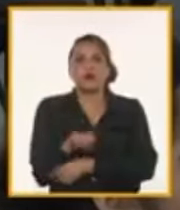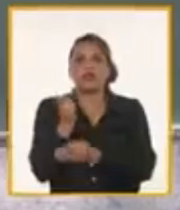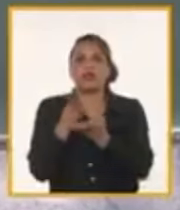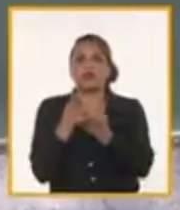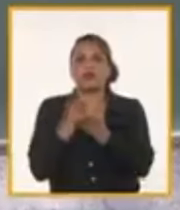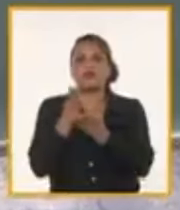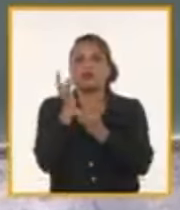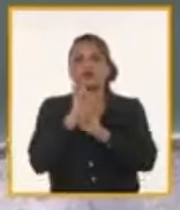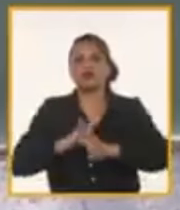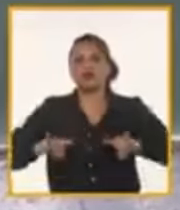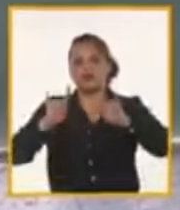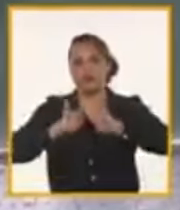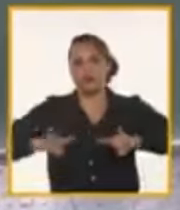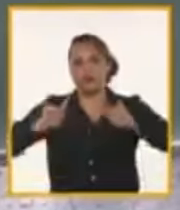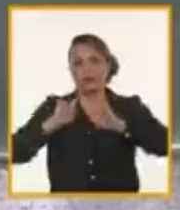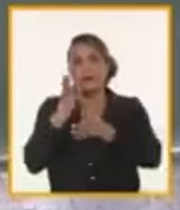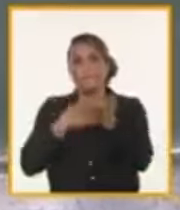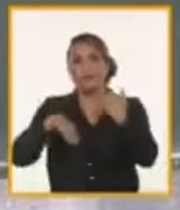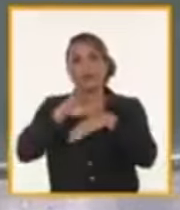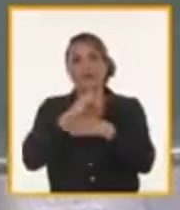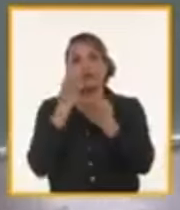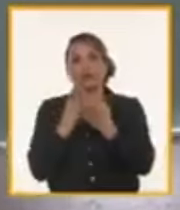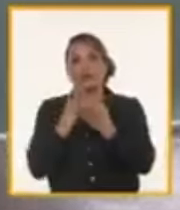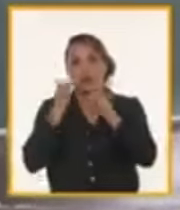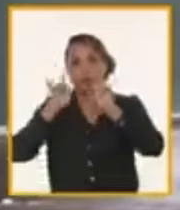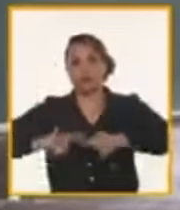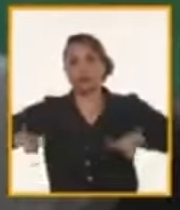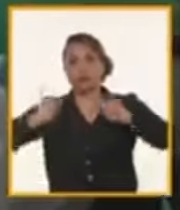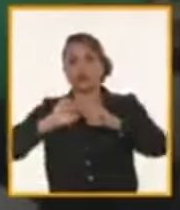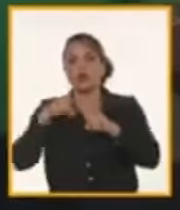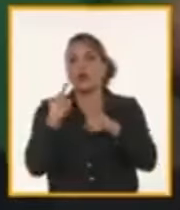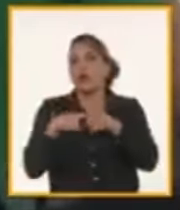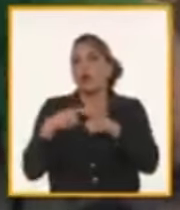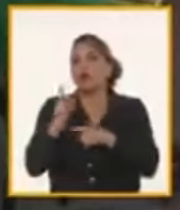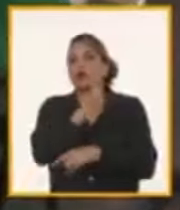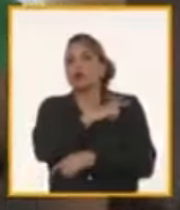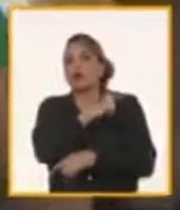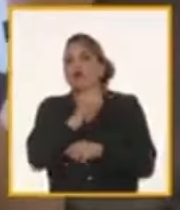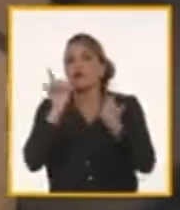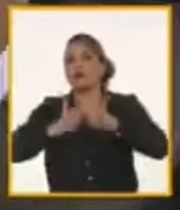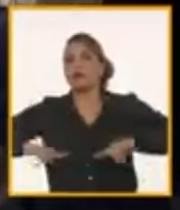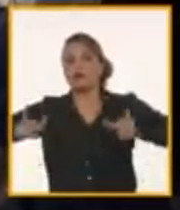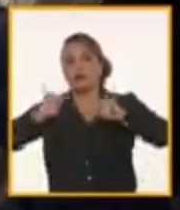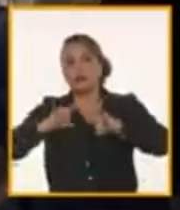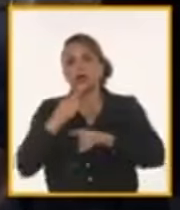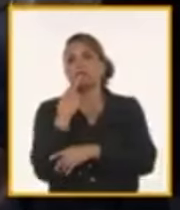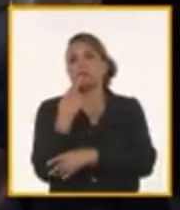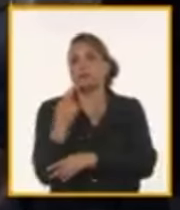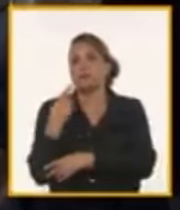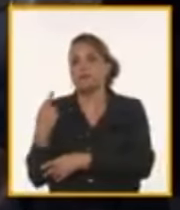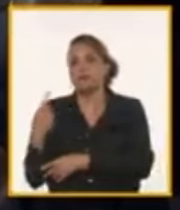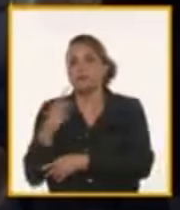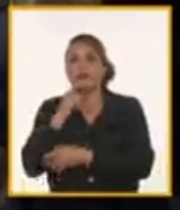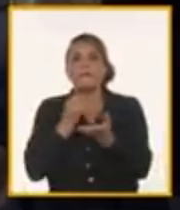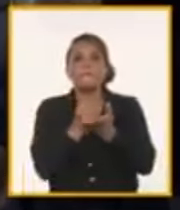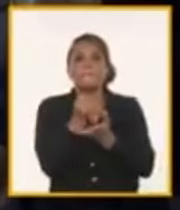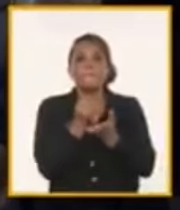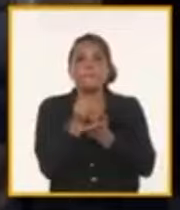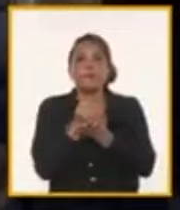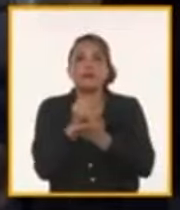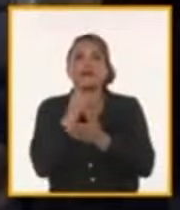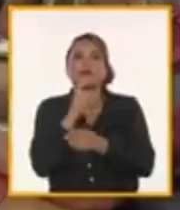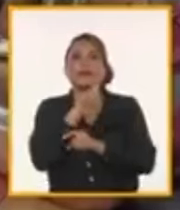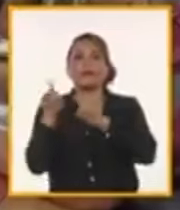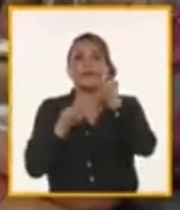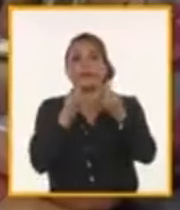superior el ministro de educación superior y otros directivos universitarios responderán este miércoles a las preguntas